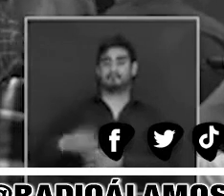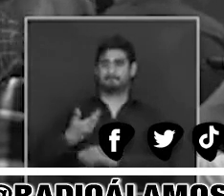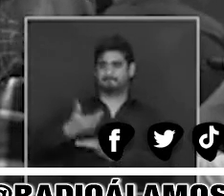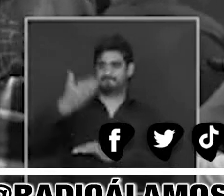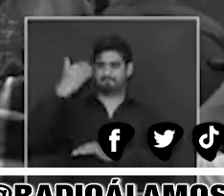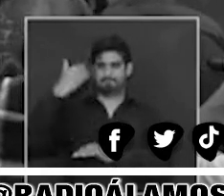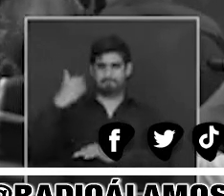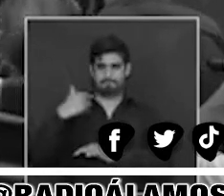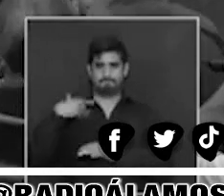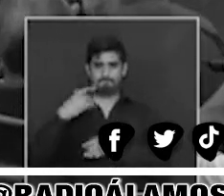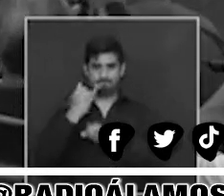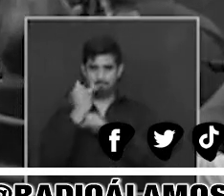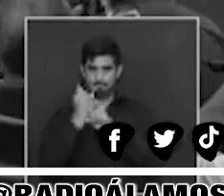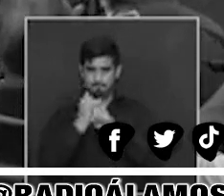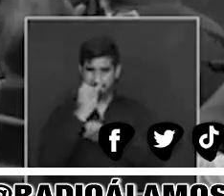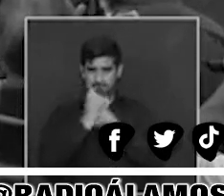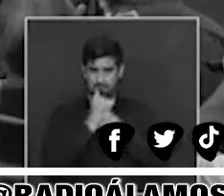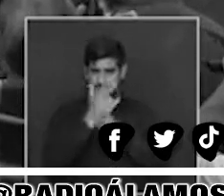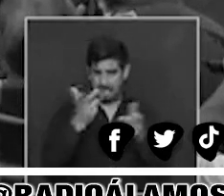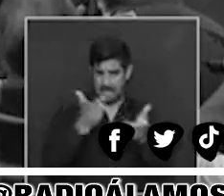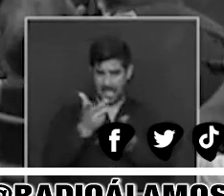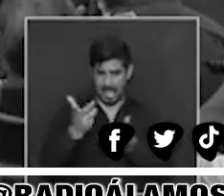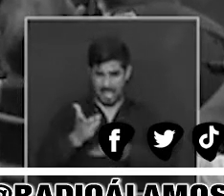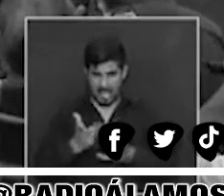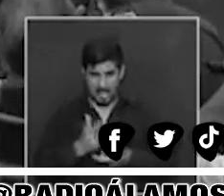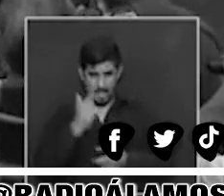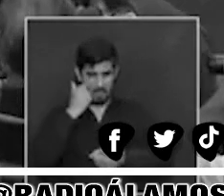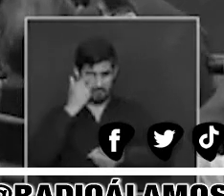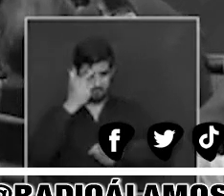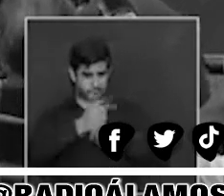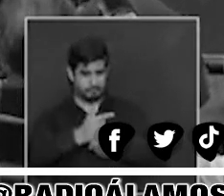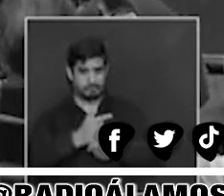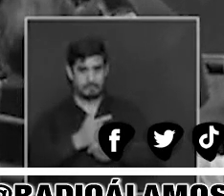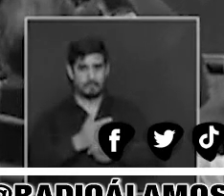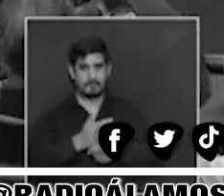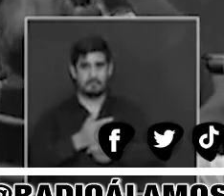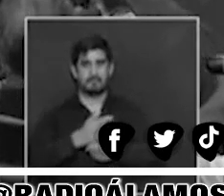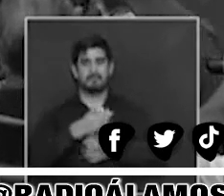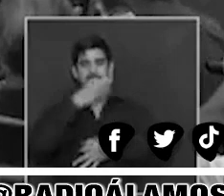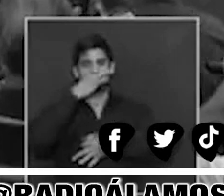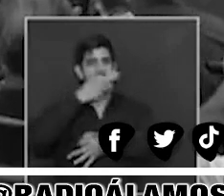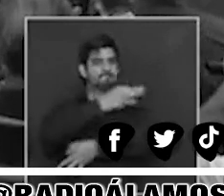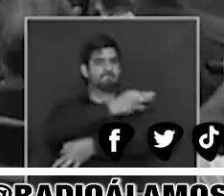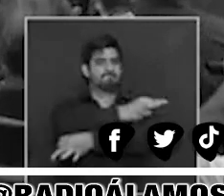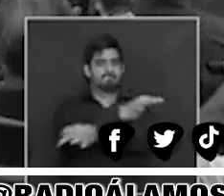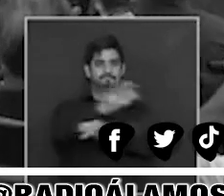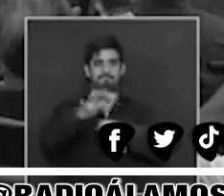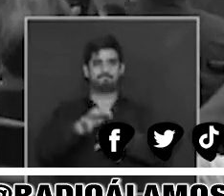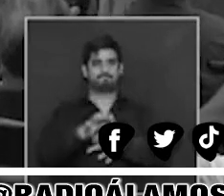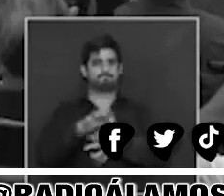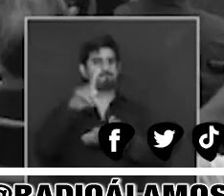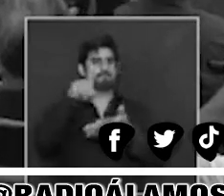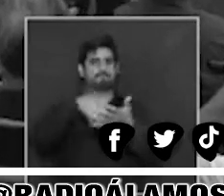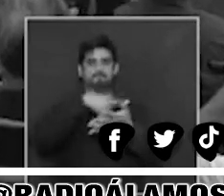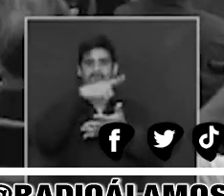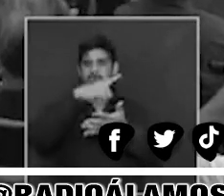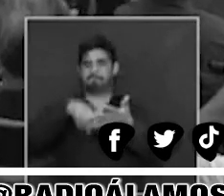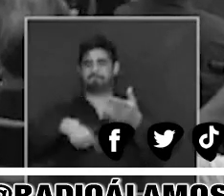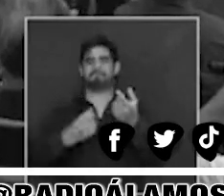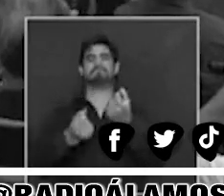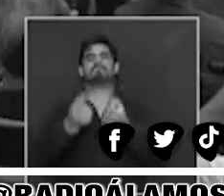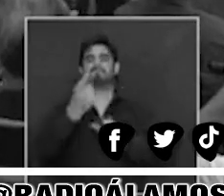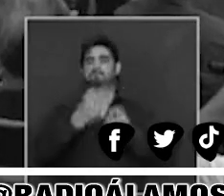se había adelantado que el contralor Guillermo Noriega Esparza saltó de la hamaca y le metió lupa, primero suspendiendo a varios